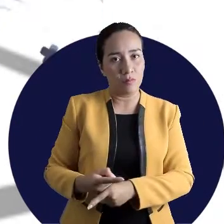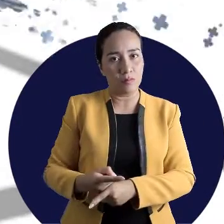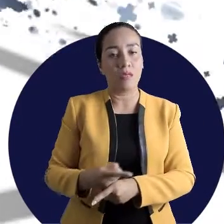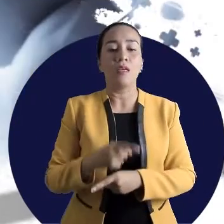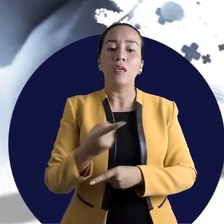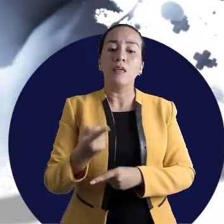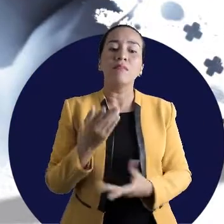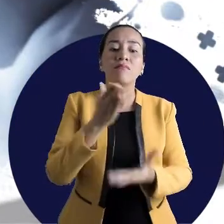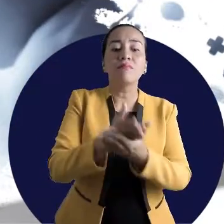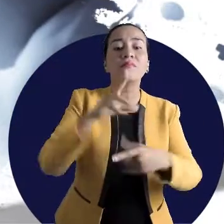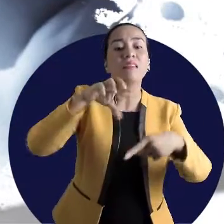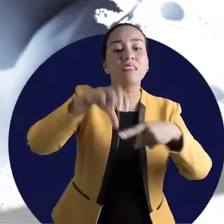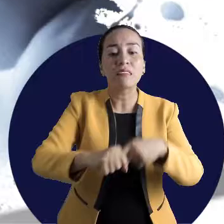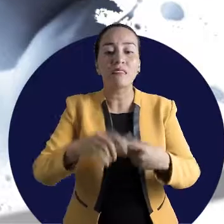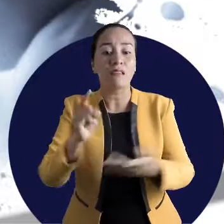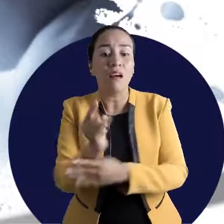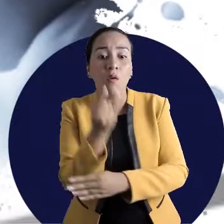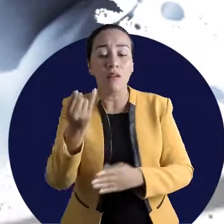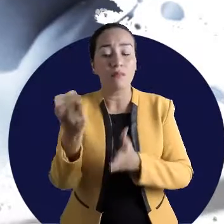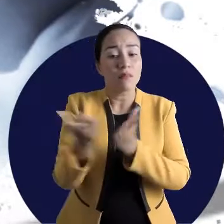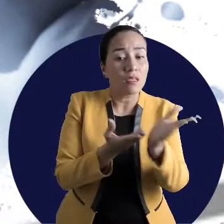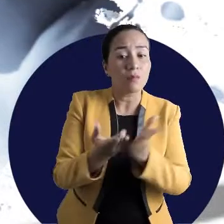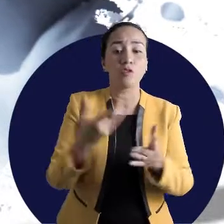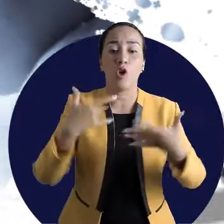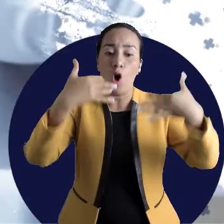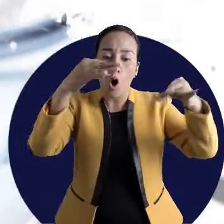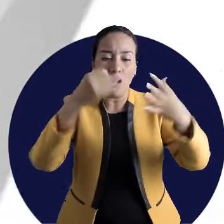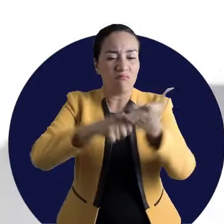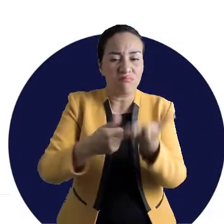Presentar la documentación necesaria para su atención.